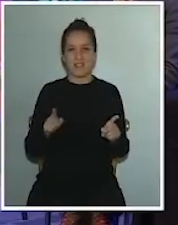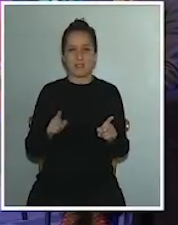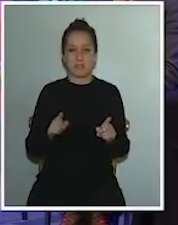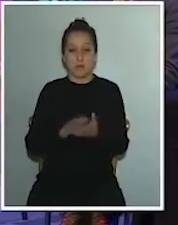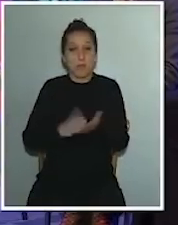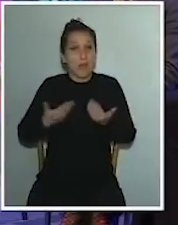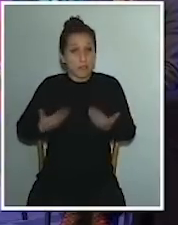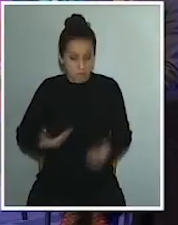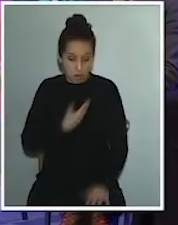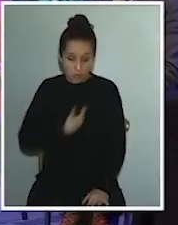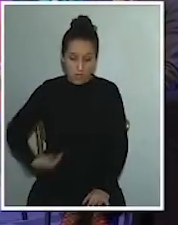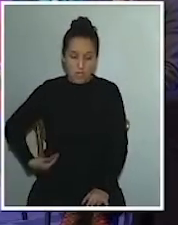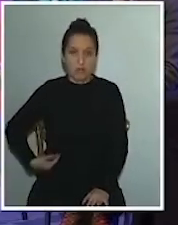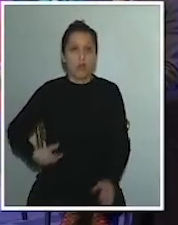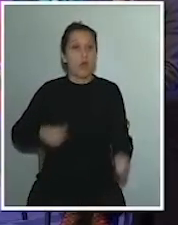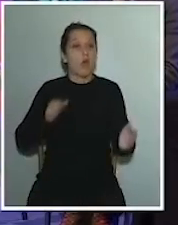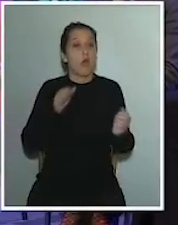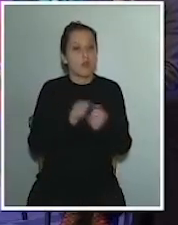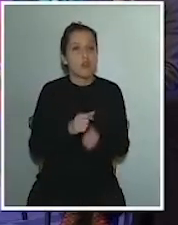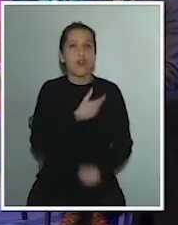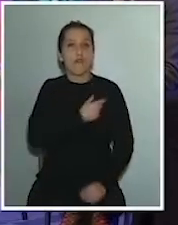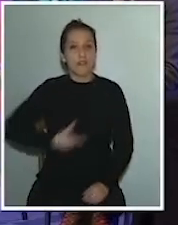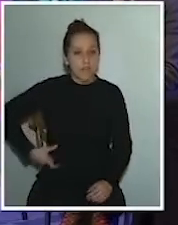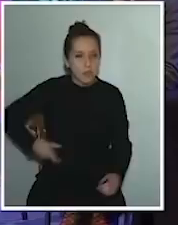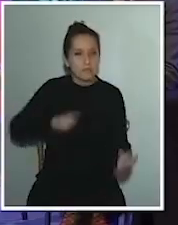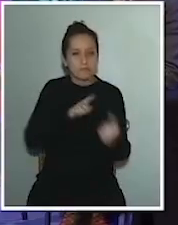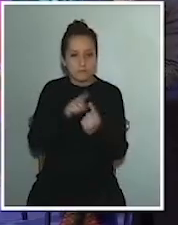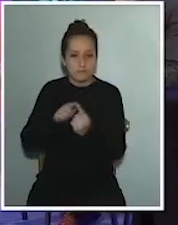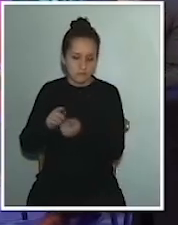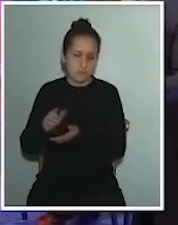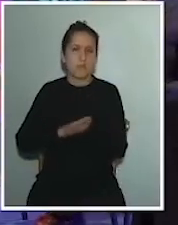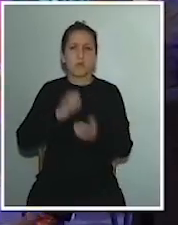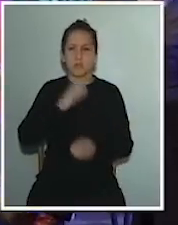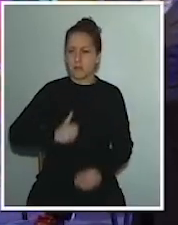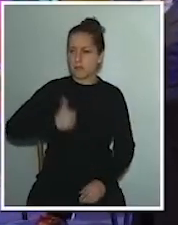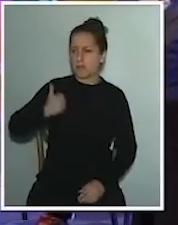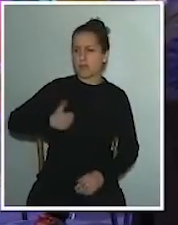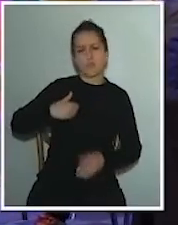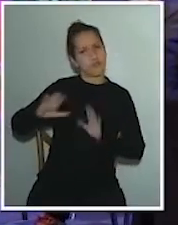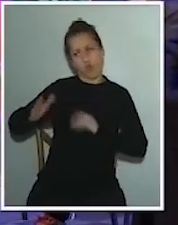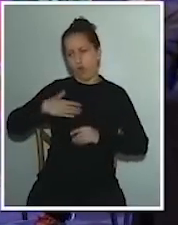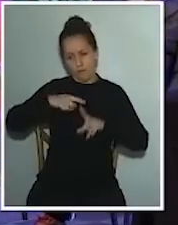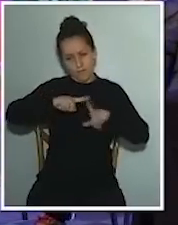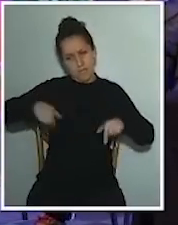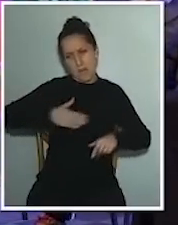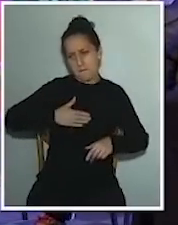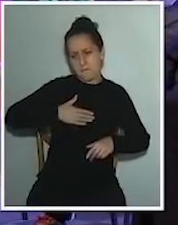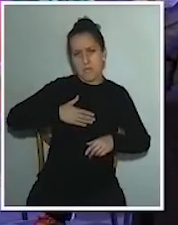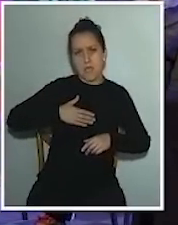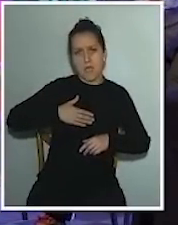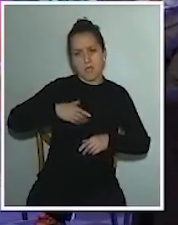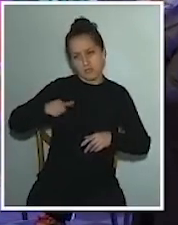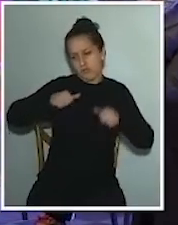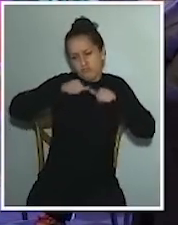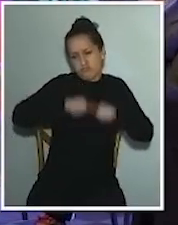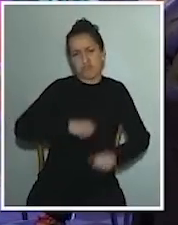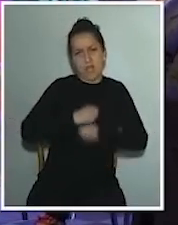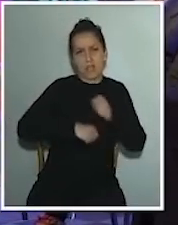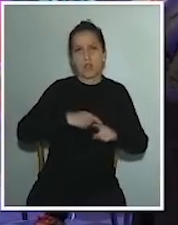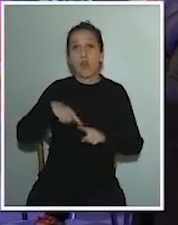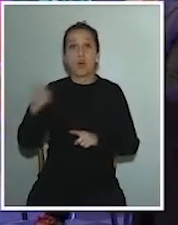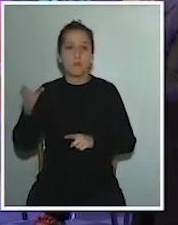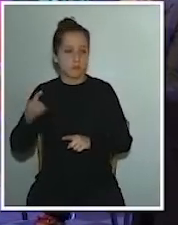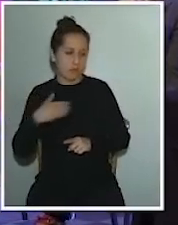gobierno y los gobernadores esta discusión de que esta oficina es mía y tú eres nueva Así que te toca una oficina más chica me encuentro realmente